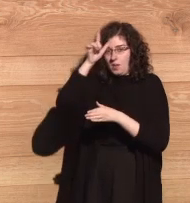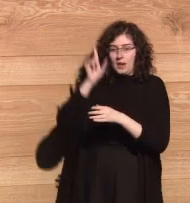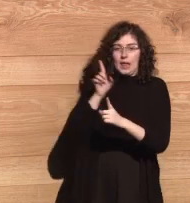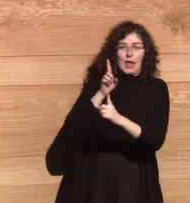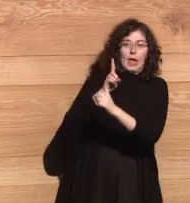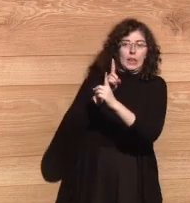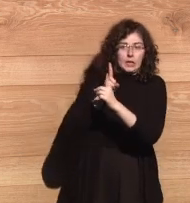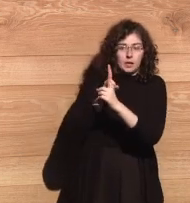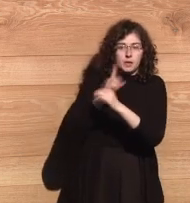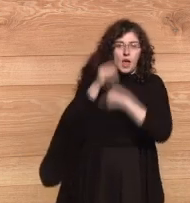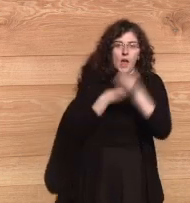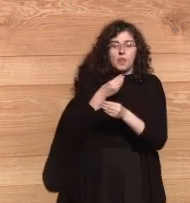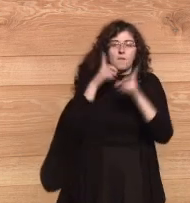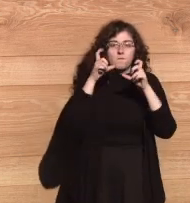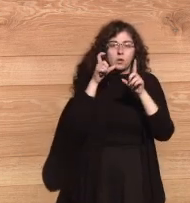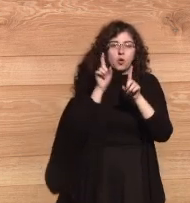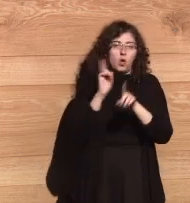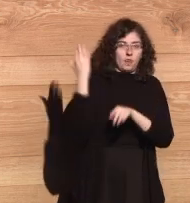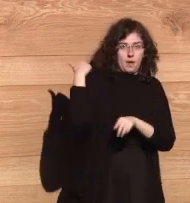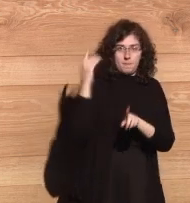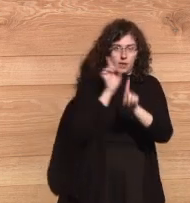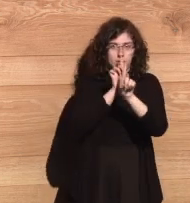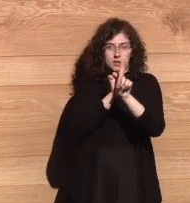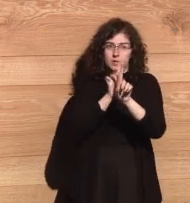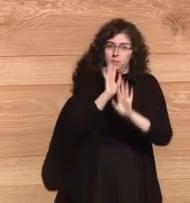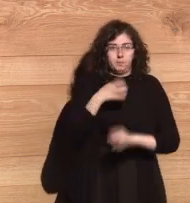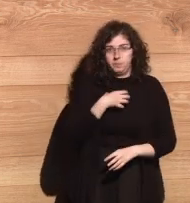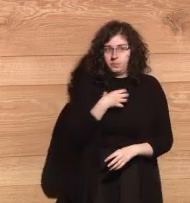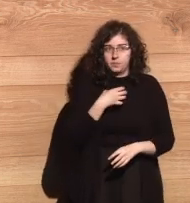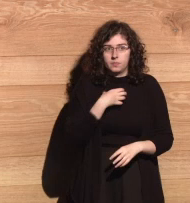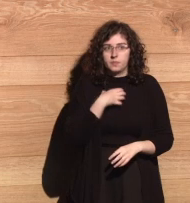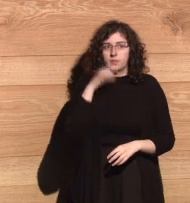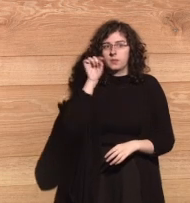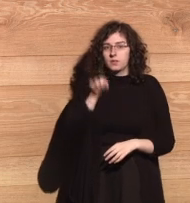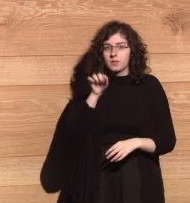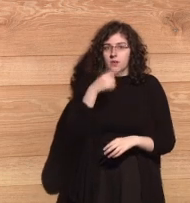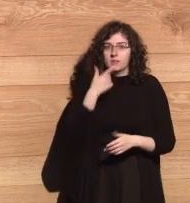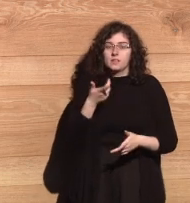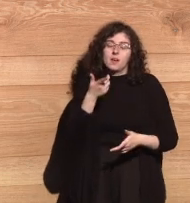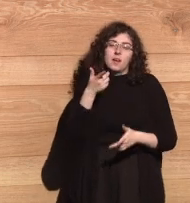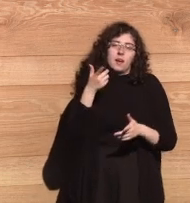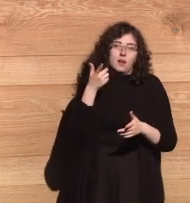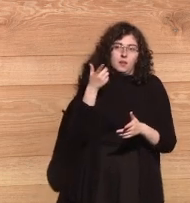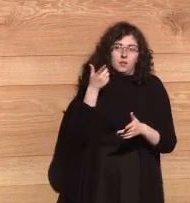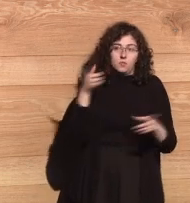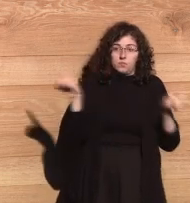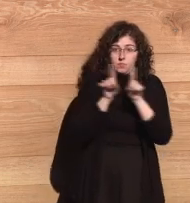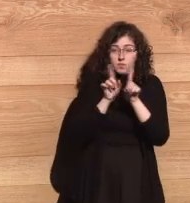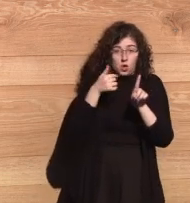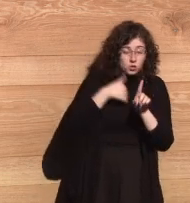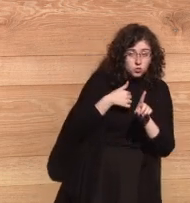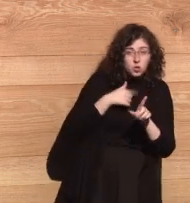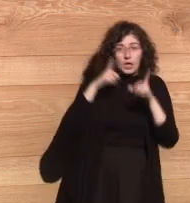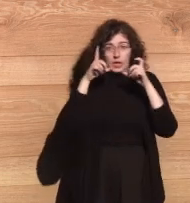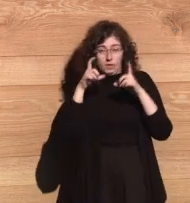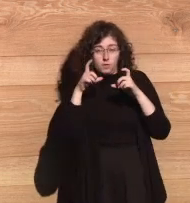hacer fotos de espalda. La comisión alemana, la delegación alemana es súper estricta. De hecho, esa cobertura la hacíamos yo y el fotógrafo de la